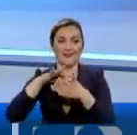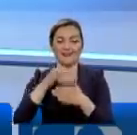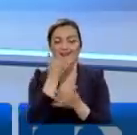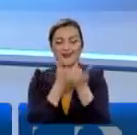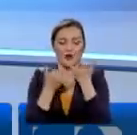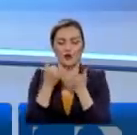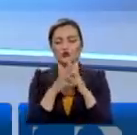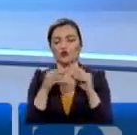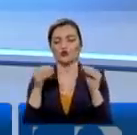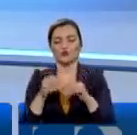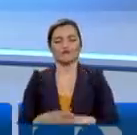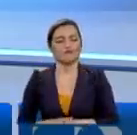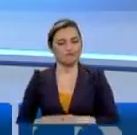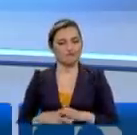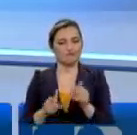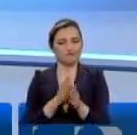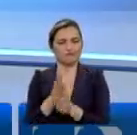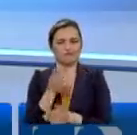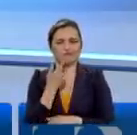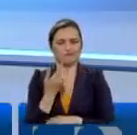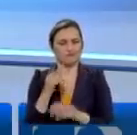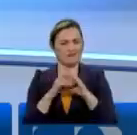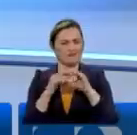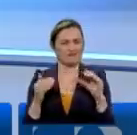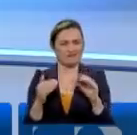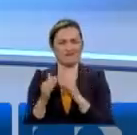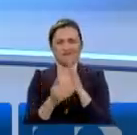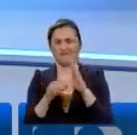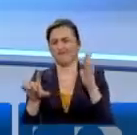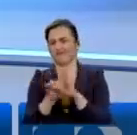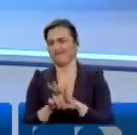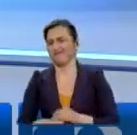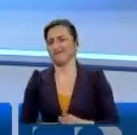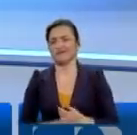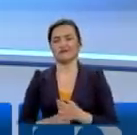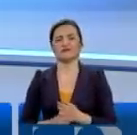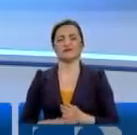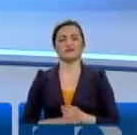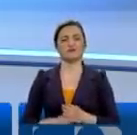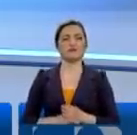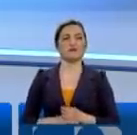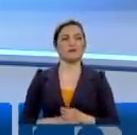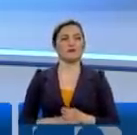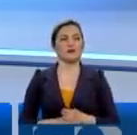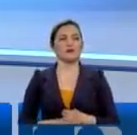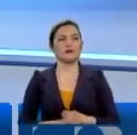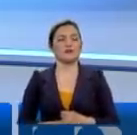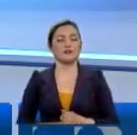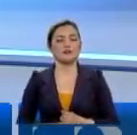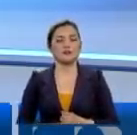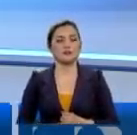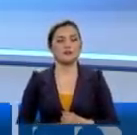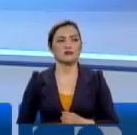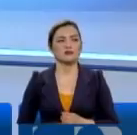subsanar requisitos. Sin embargo, voces expertas aseguran que el CNE comete ilegalidades al permitir esto y no